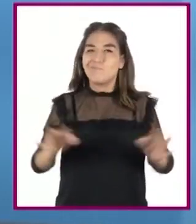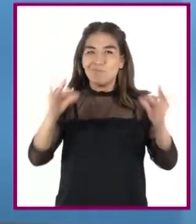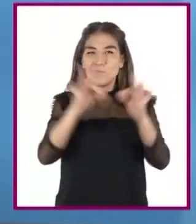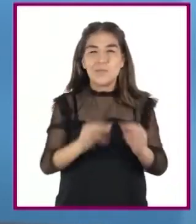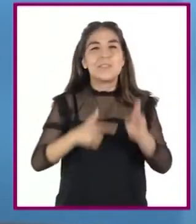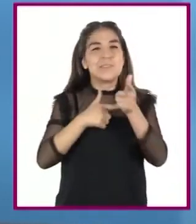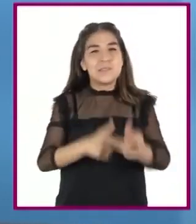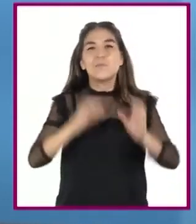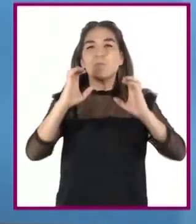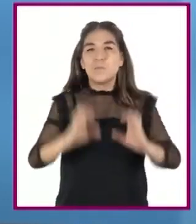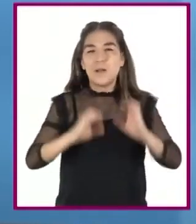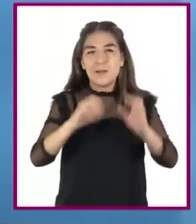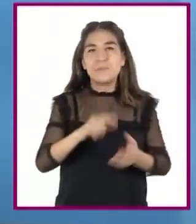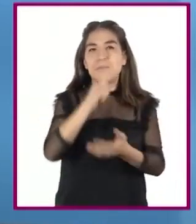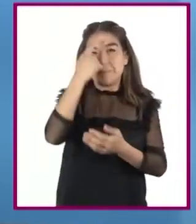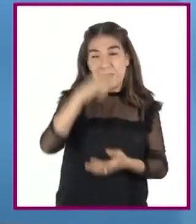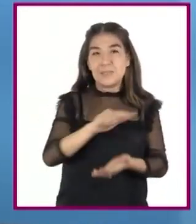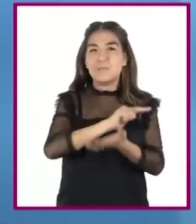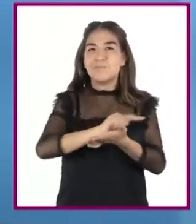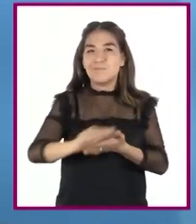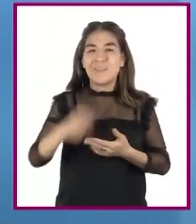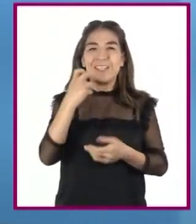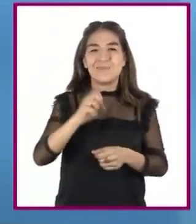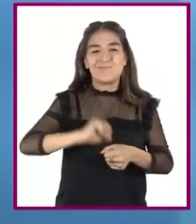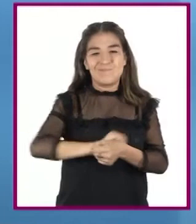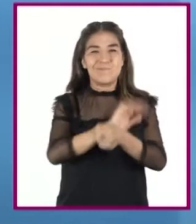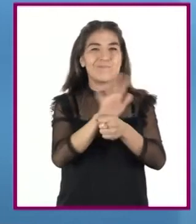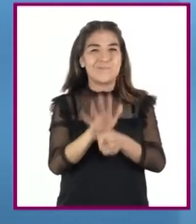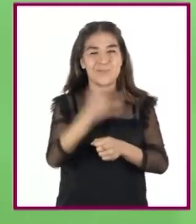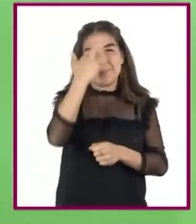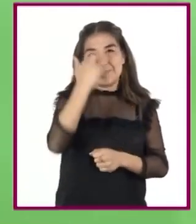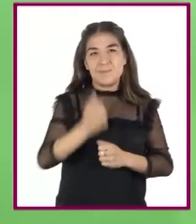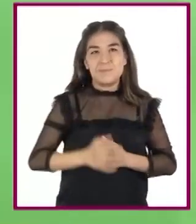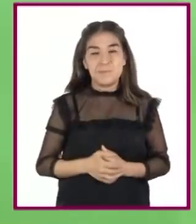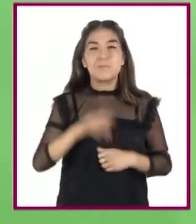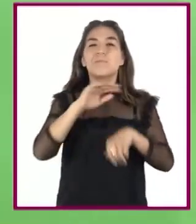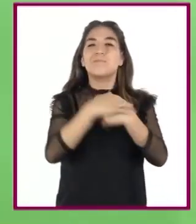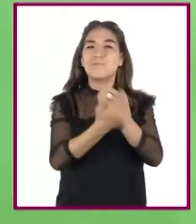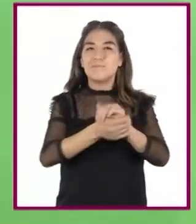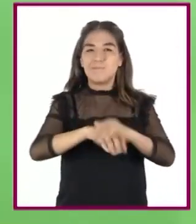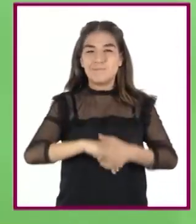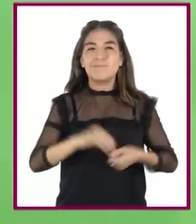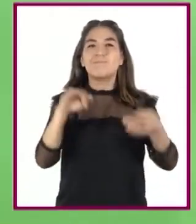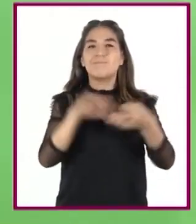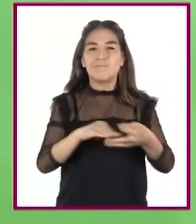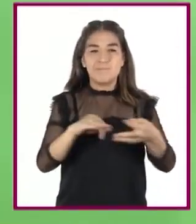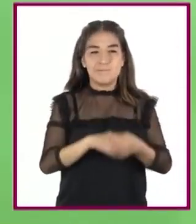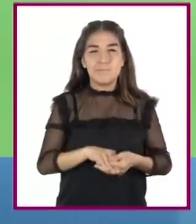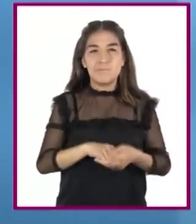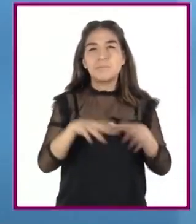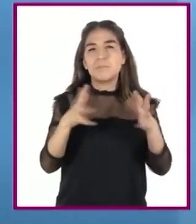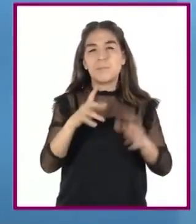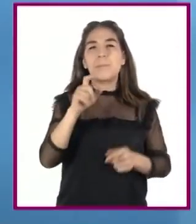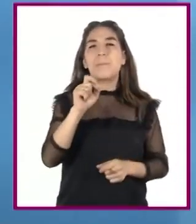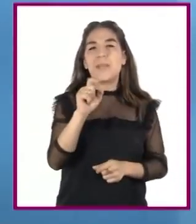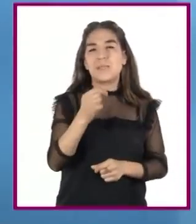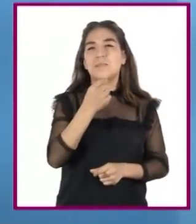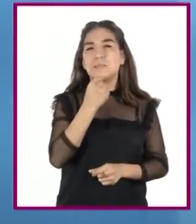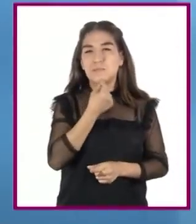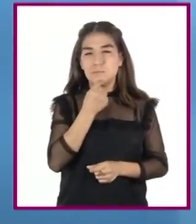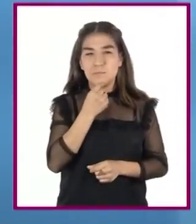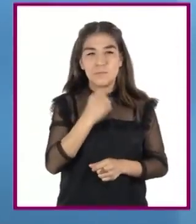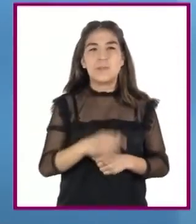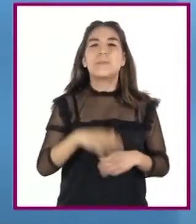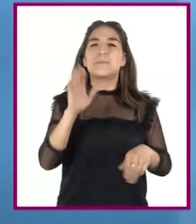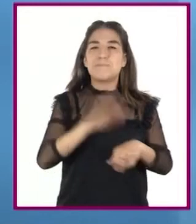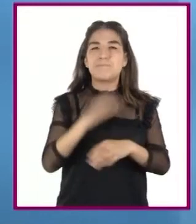medidas sanitarias que se han implementado durante la pandemia. Lavarse continuamente las manos, por lo menos durante 20 segundos